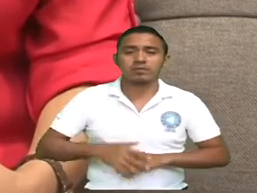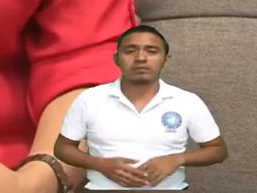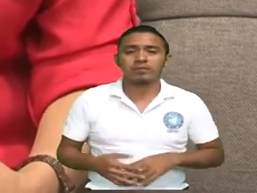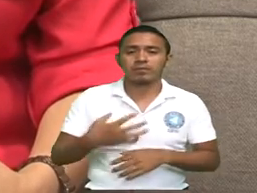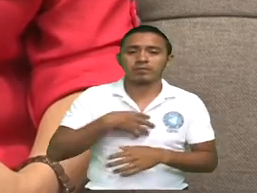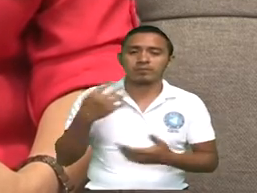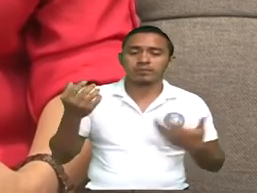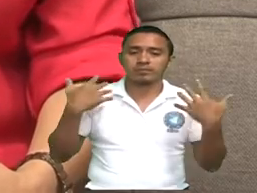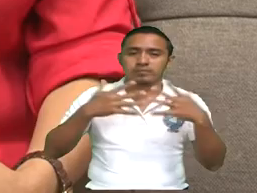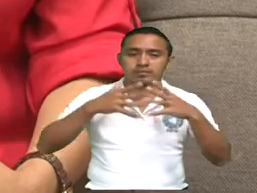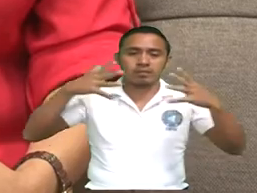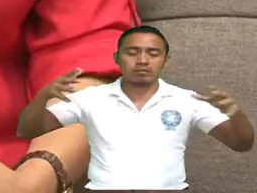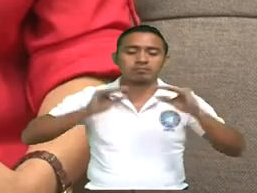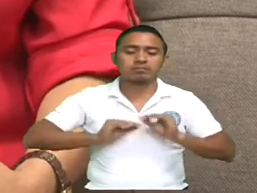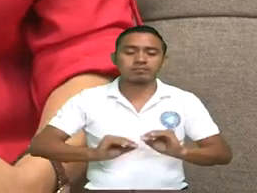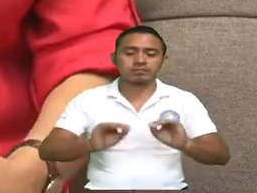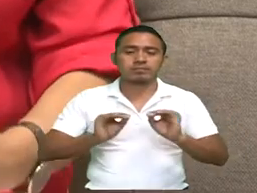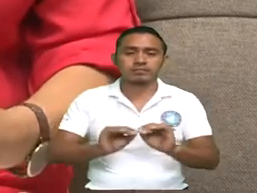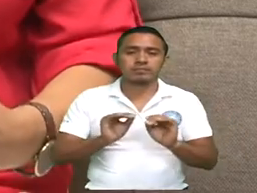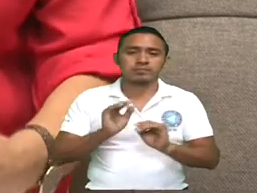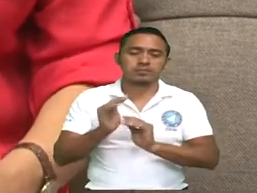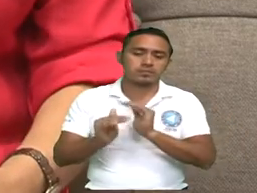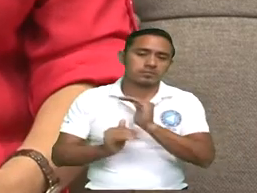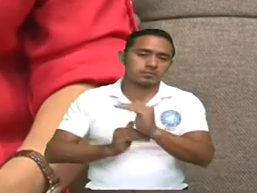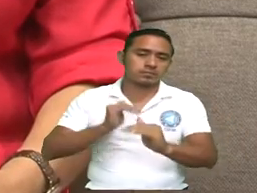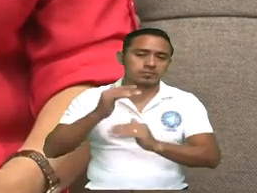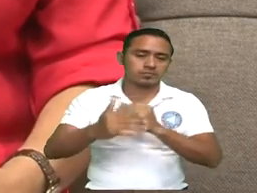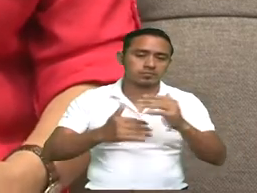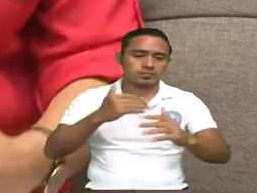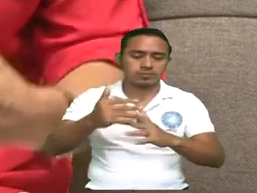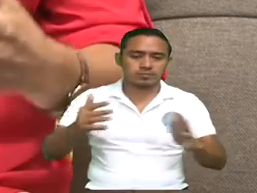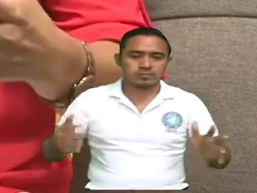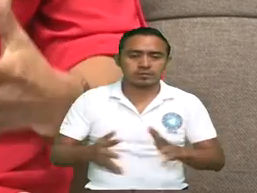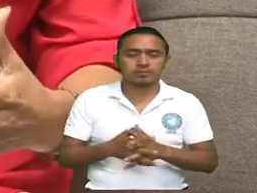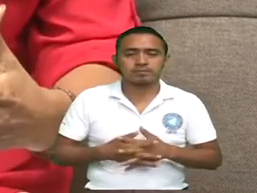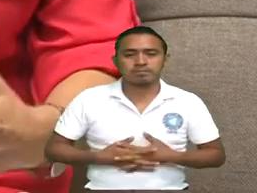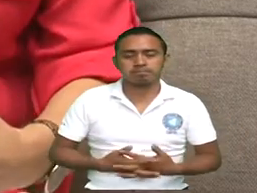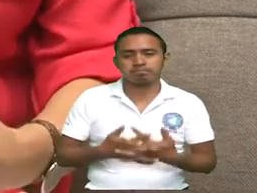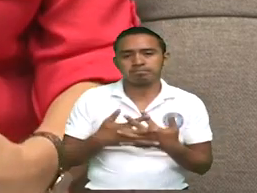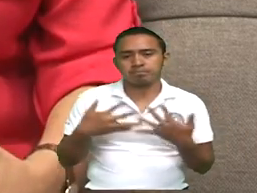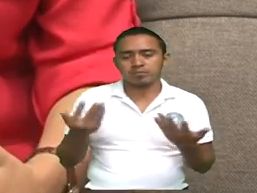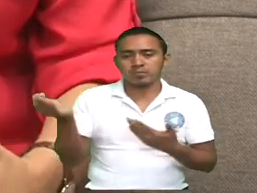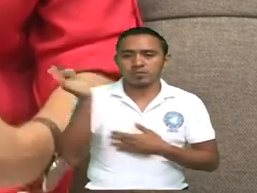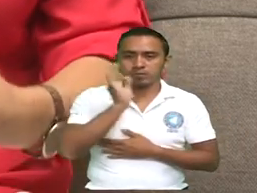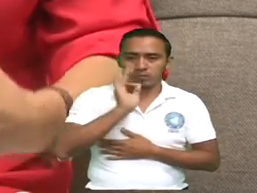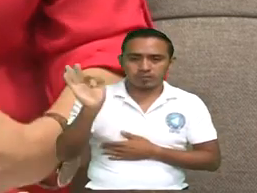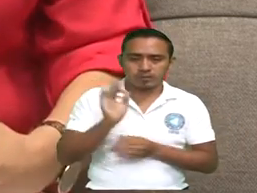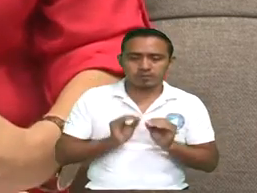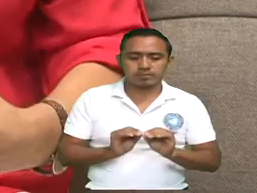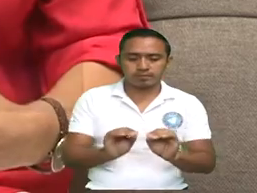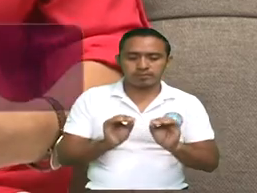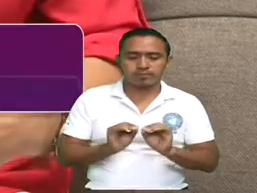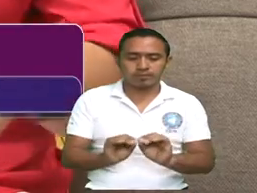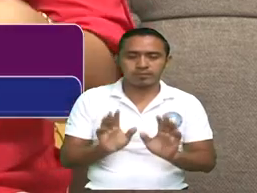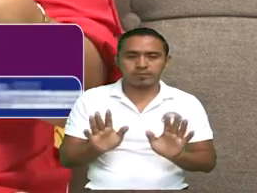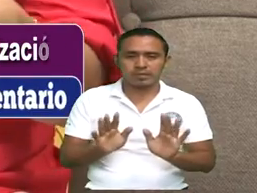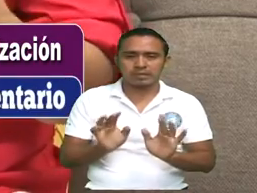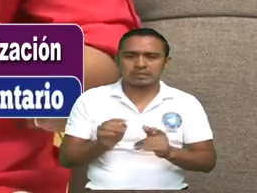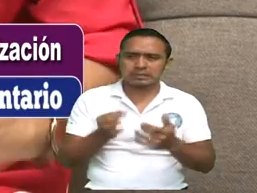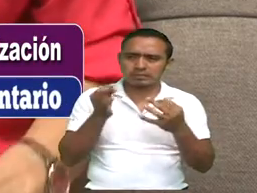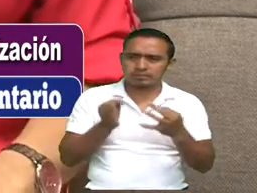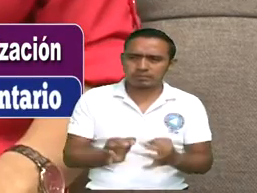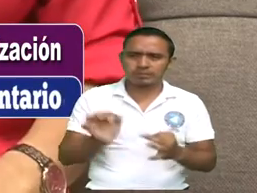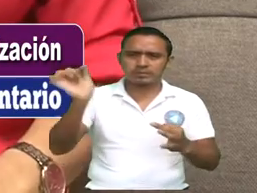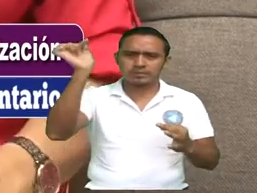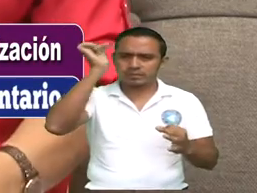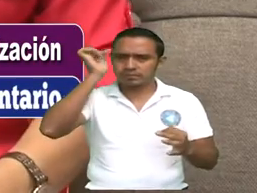de Alfabetización, que luego llevó un proceso de formación. O sea, no fue algo, fue algo bien